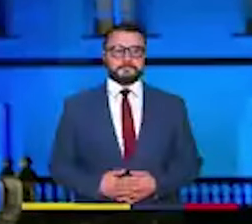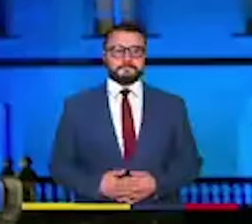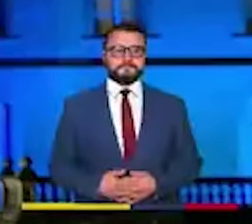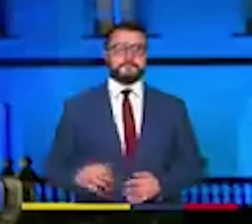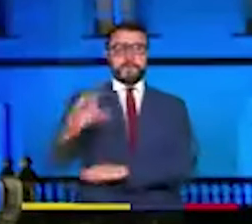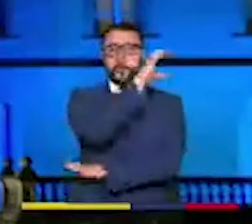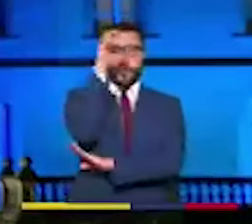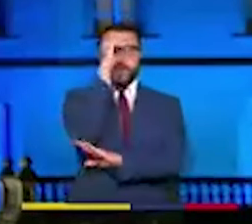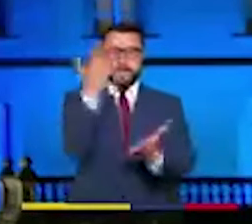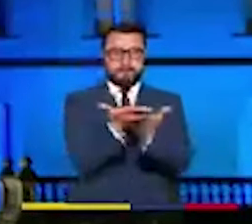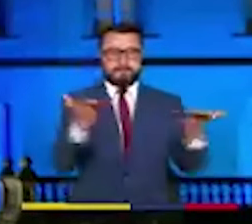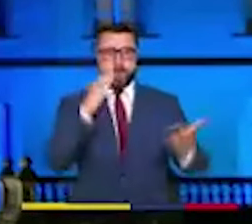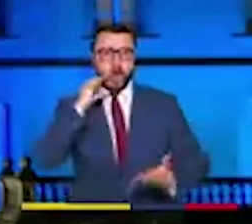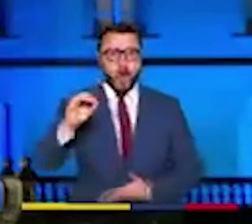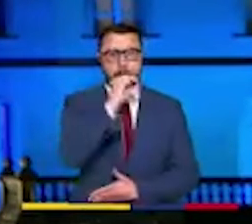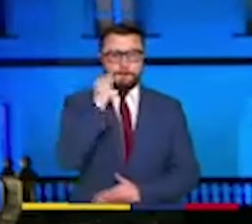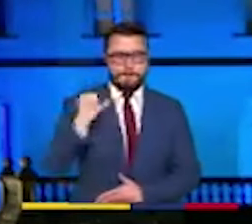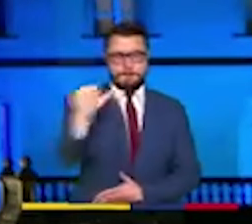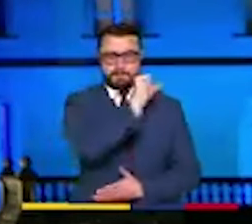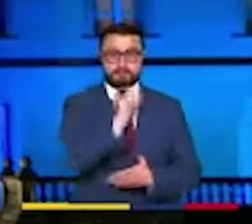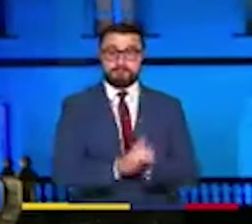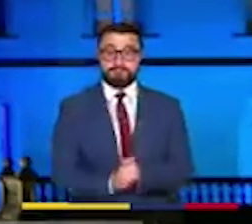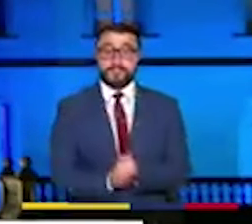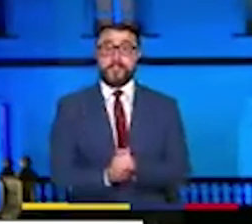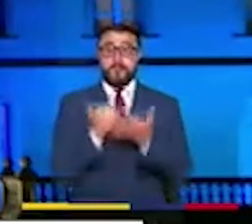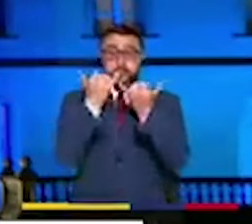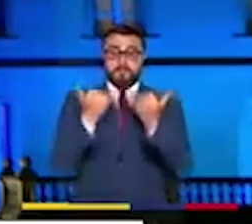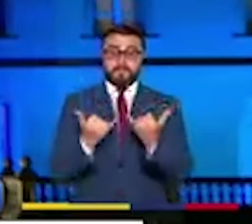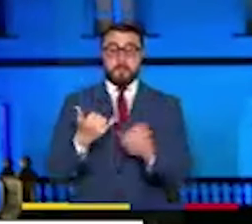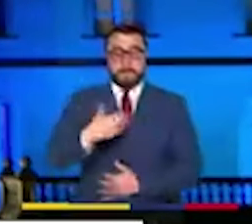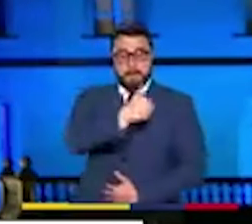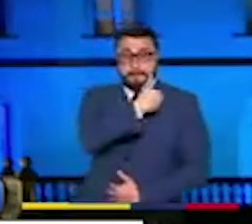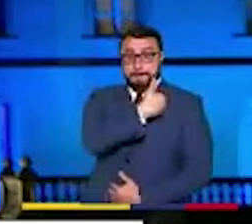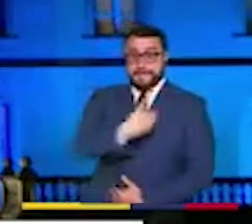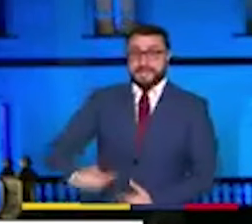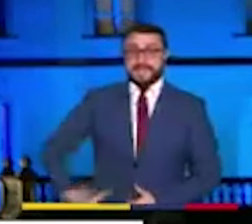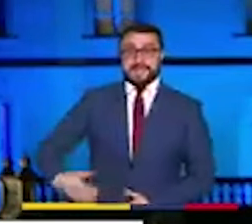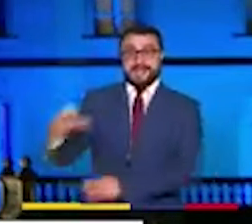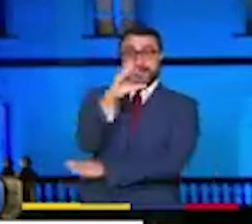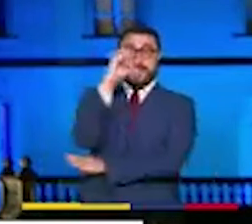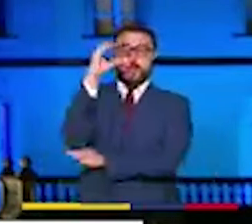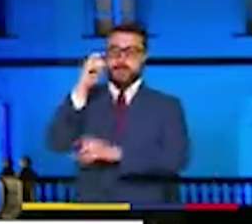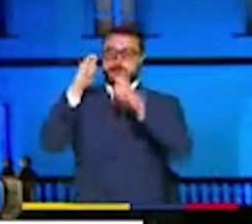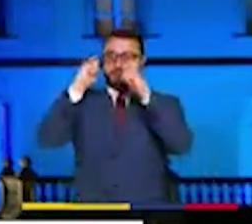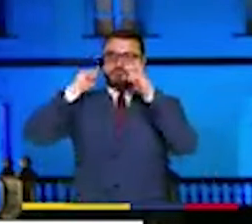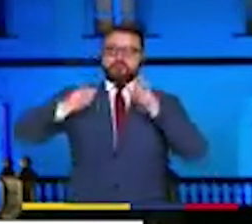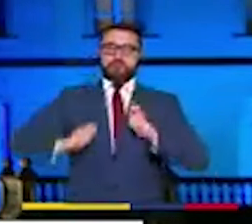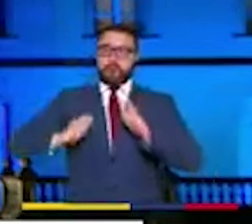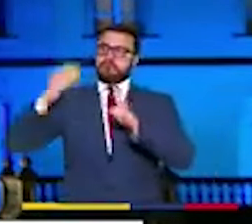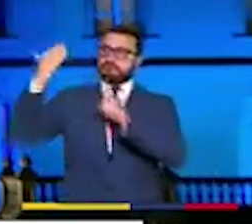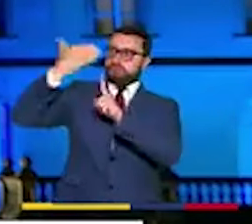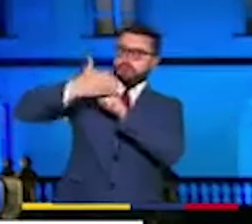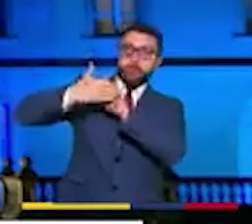Colombianos y colombianas, hoy se ha roto el fuero integral del presidente de la República de Colombia,